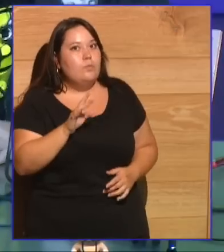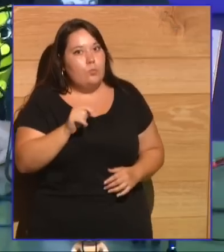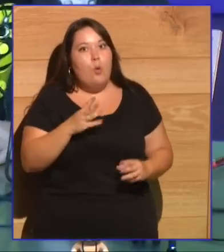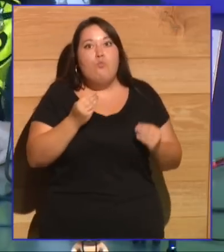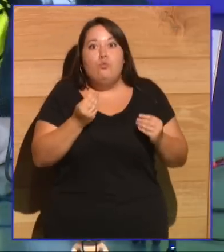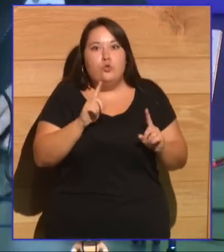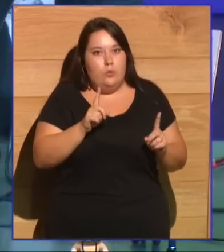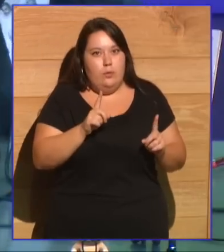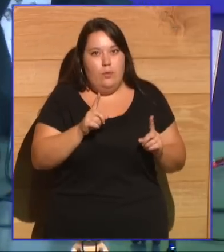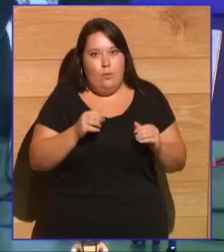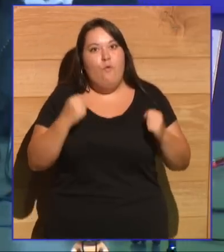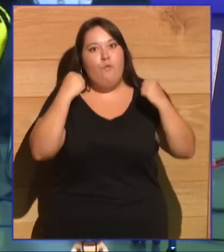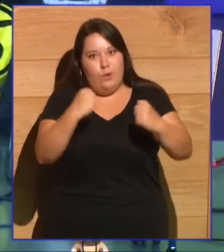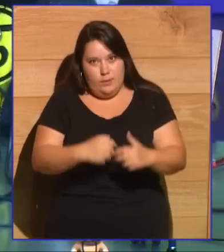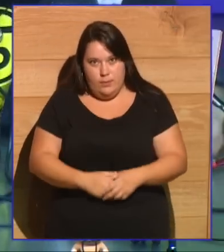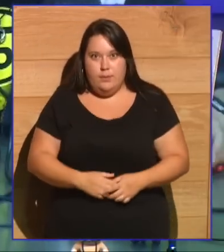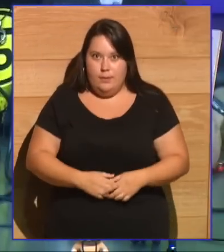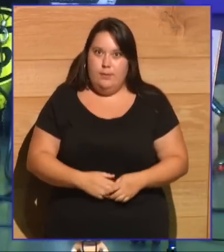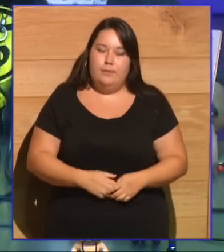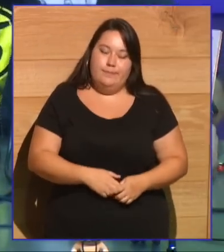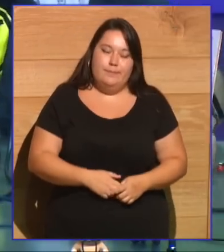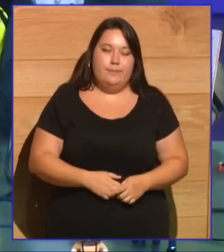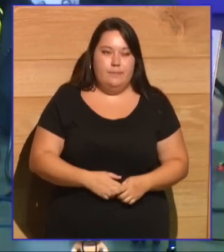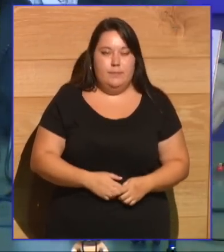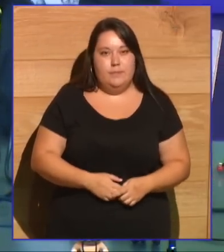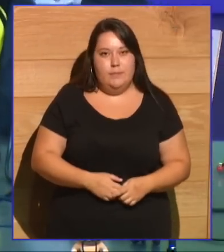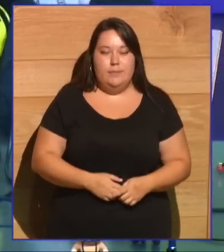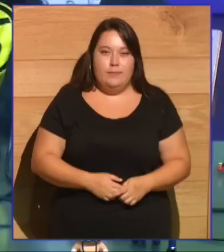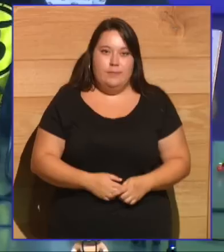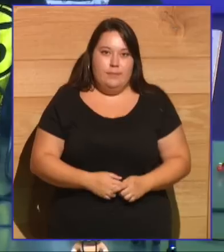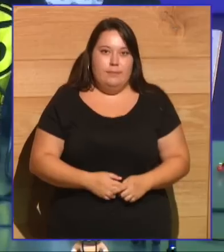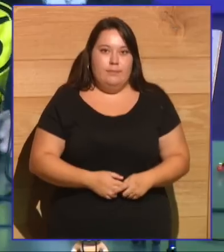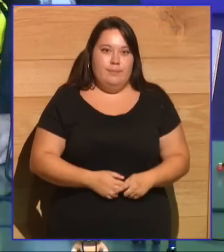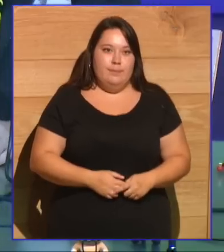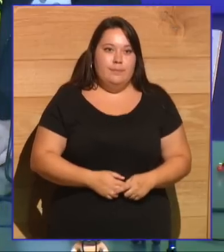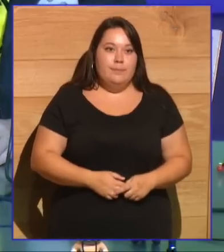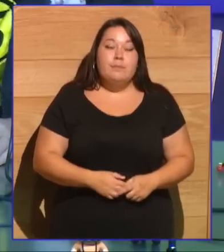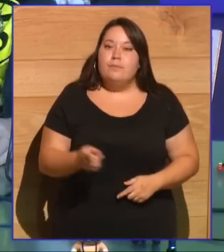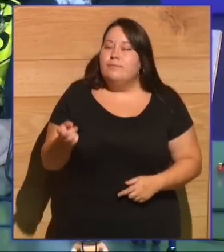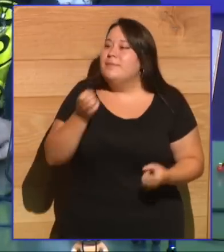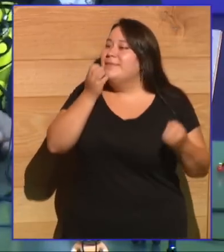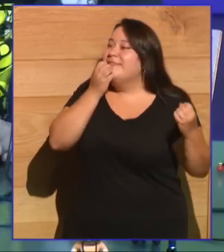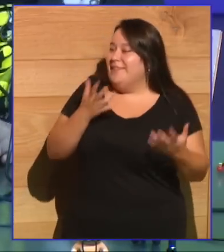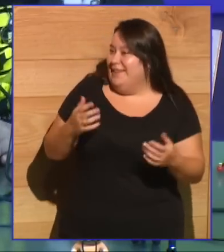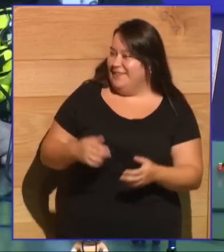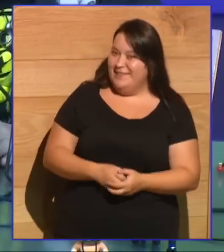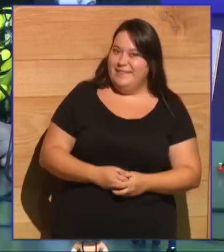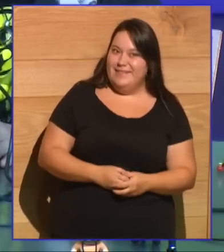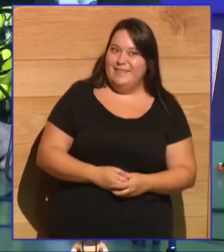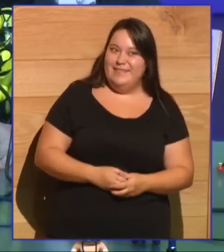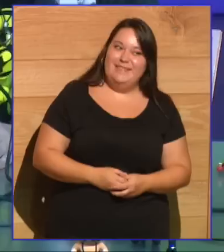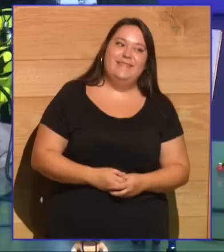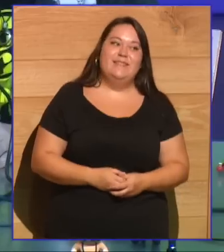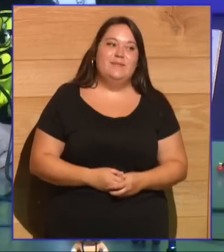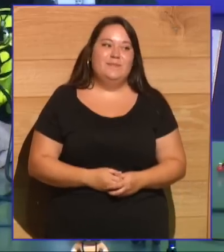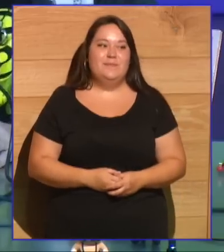fuerte tengo un poquito condensado es verdad eso oye cómo estáis picchu breaks he pensado